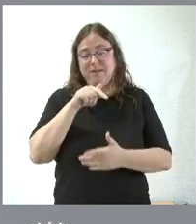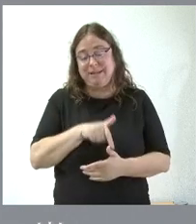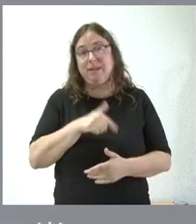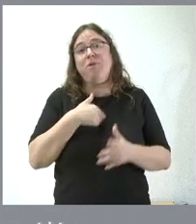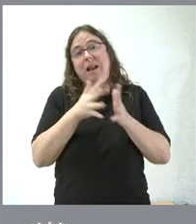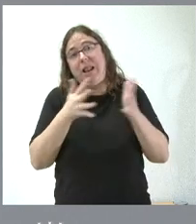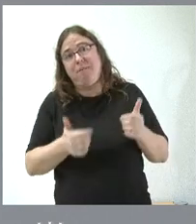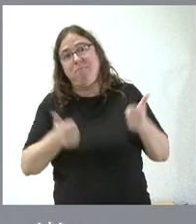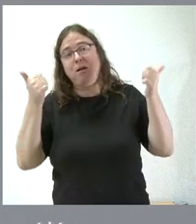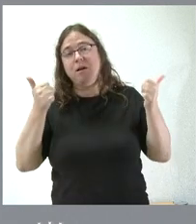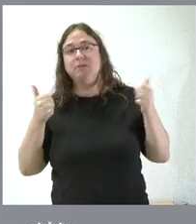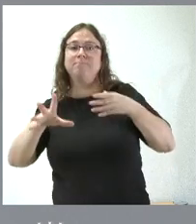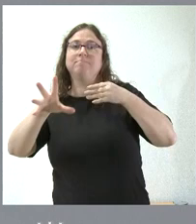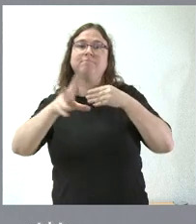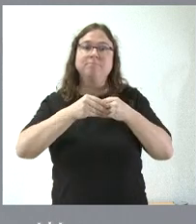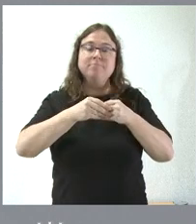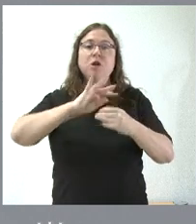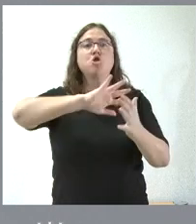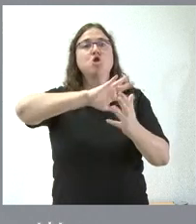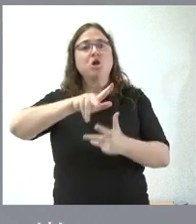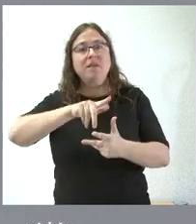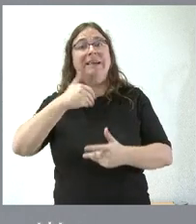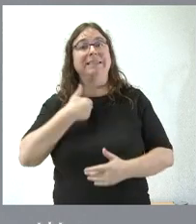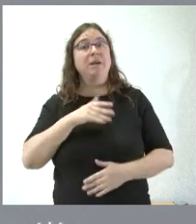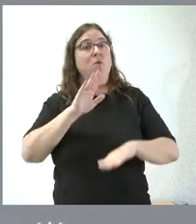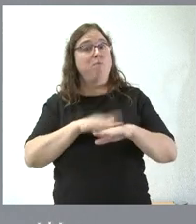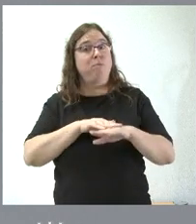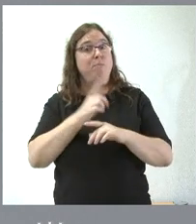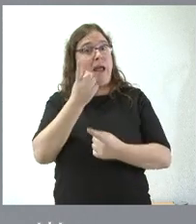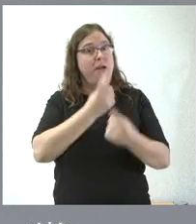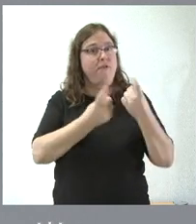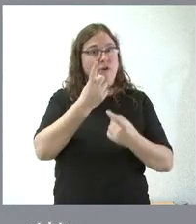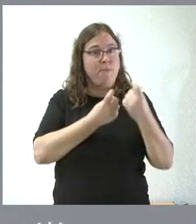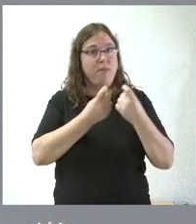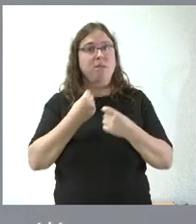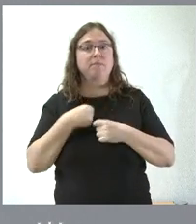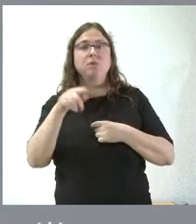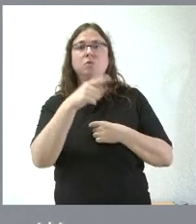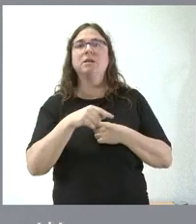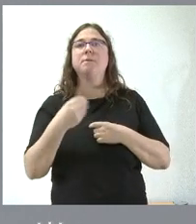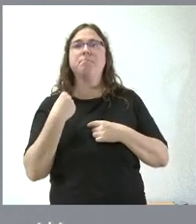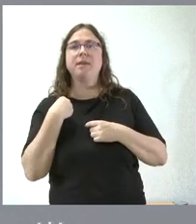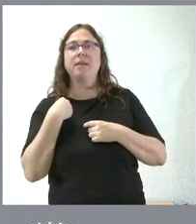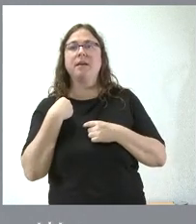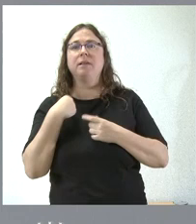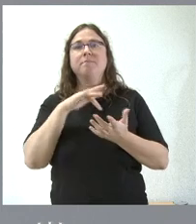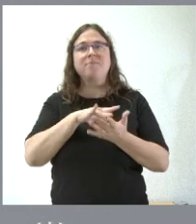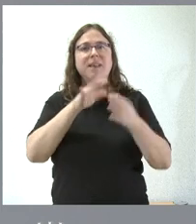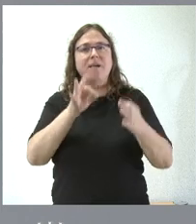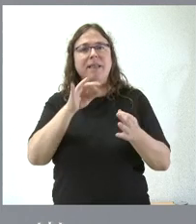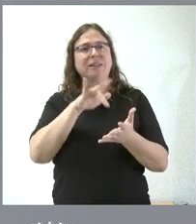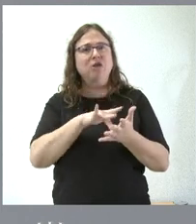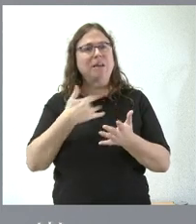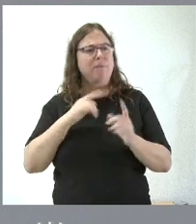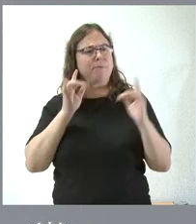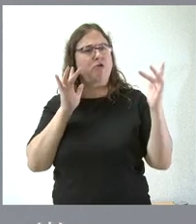desarrollo incorporando la noticia de que a raíz de esas primeras informaciones que ustedes me pidieron pues efectivamente ya se tuvo un primer